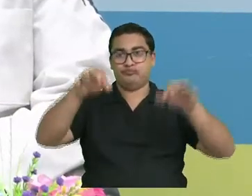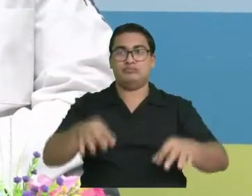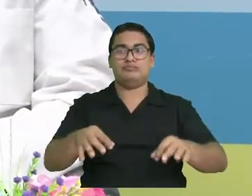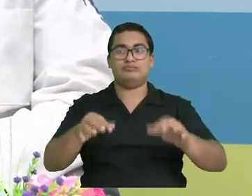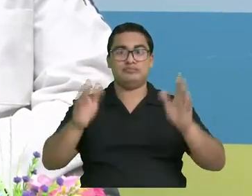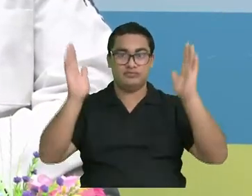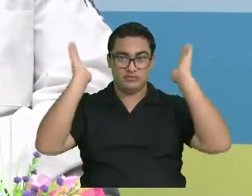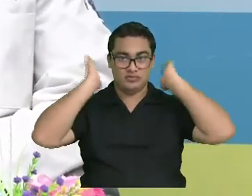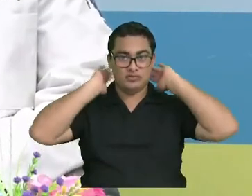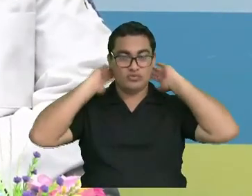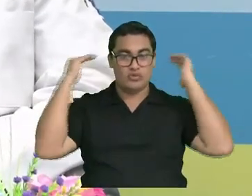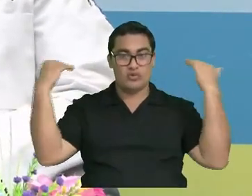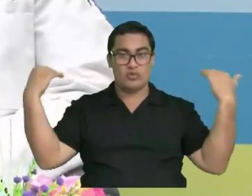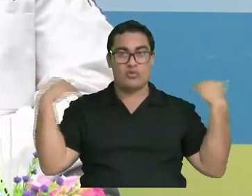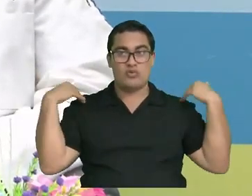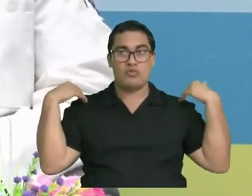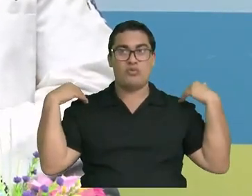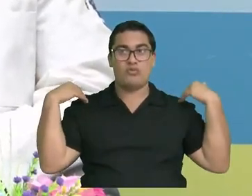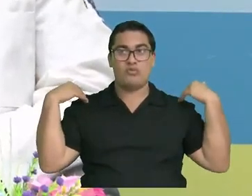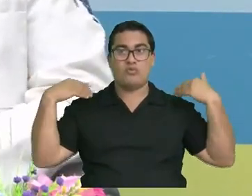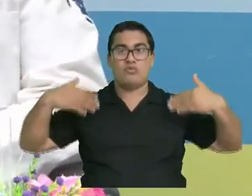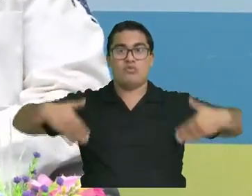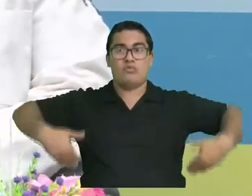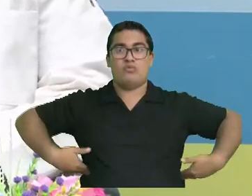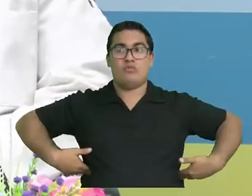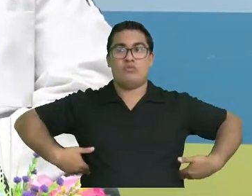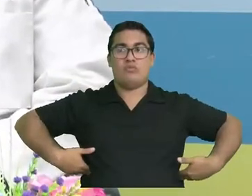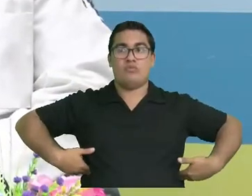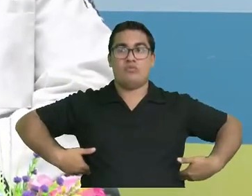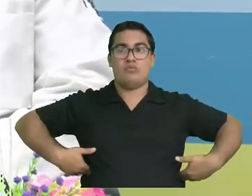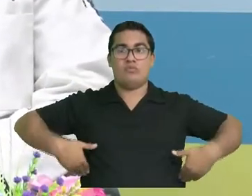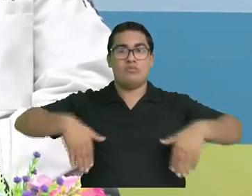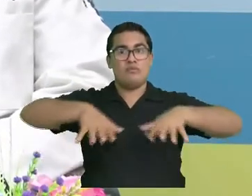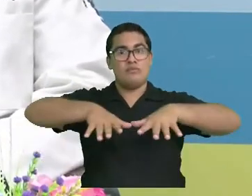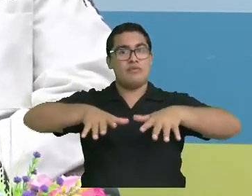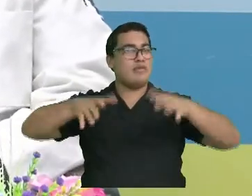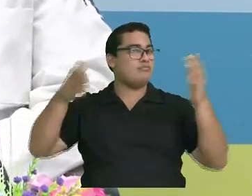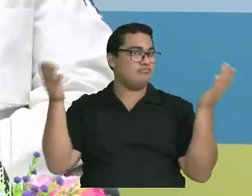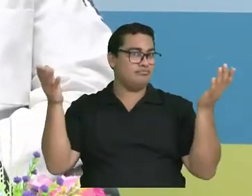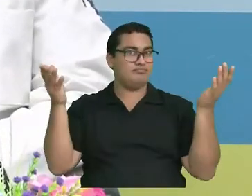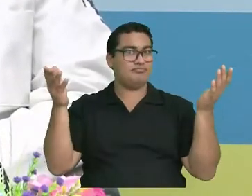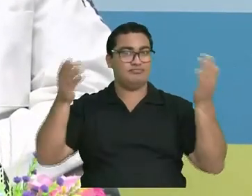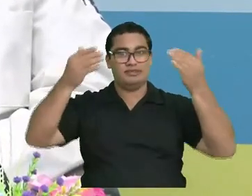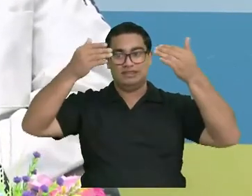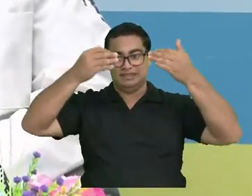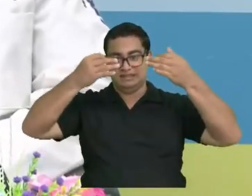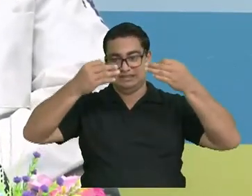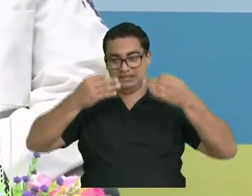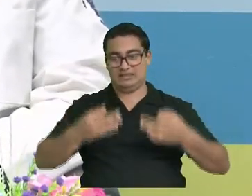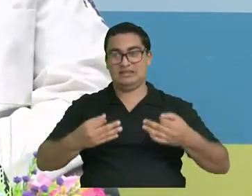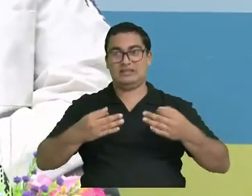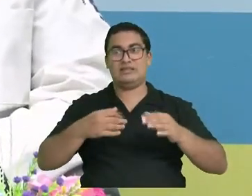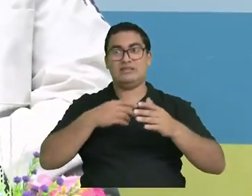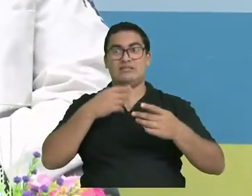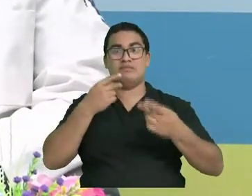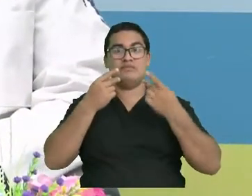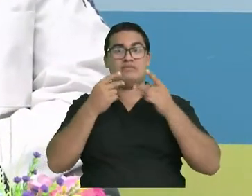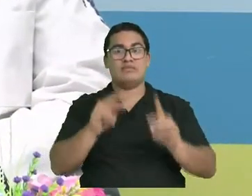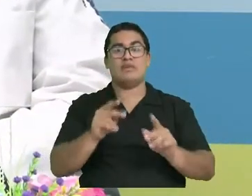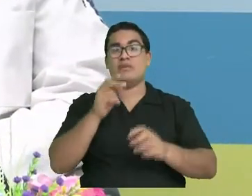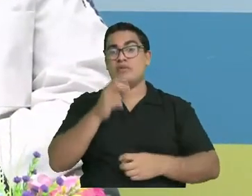cuello con los hombros, el hombro con la pelvis y la pelvis con los miembros inferiores. Entonces, cuando alguien afecta esa